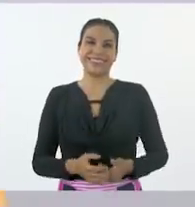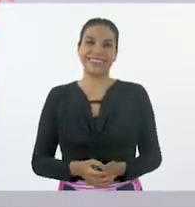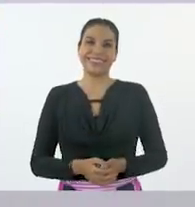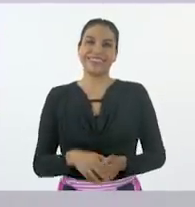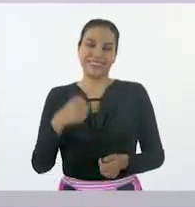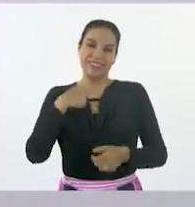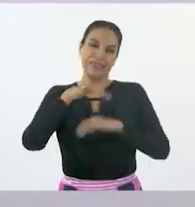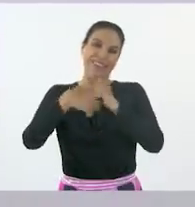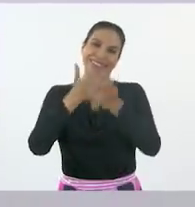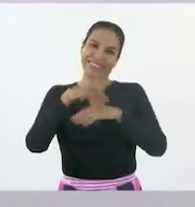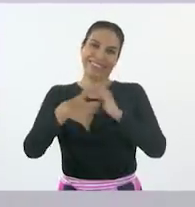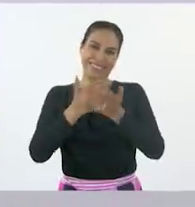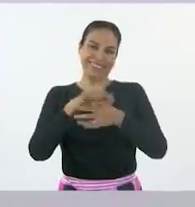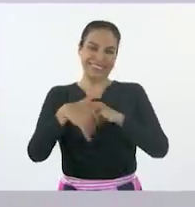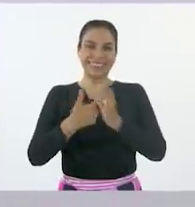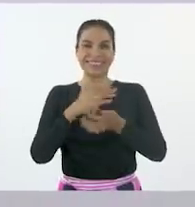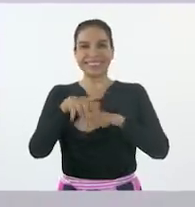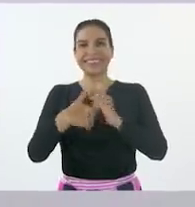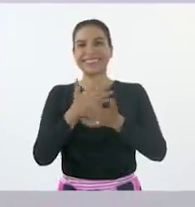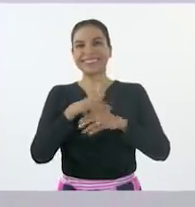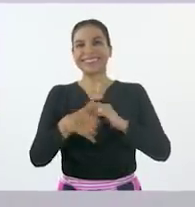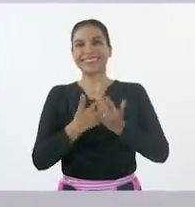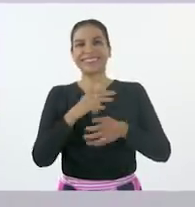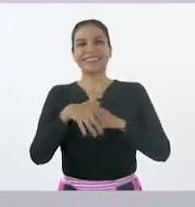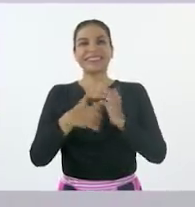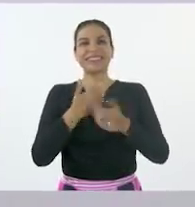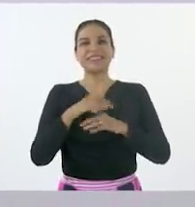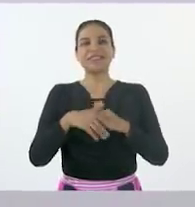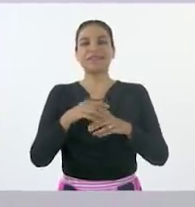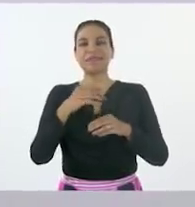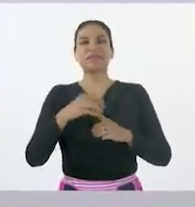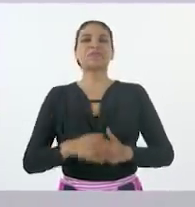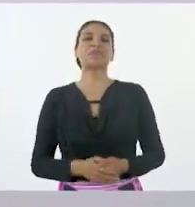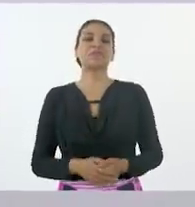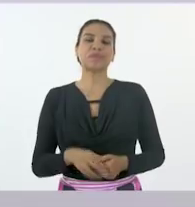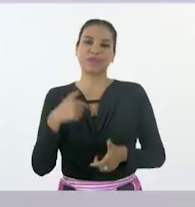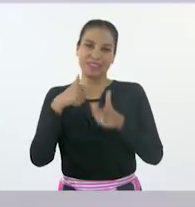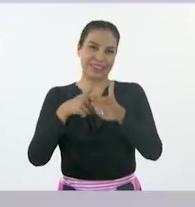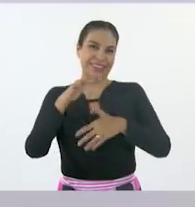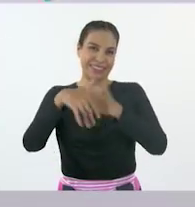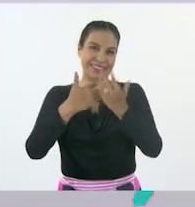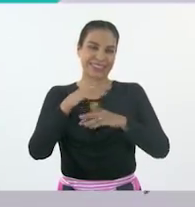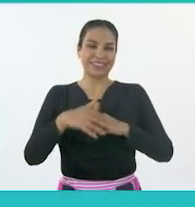Yo me lavo las manitas para no echarle la culpa a nadie.